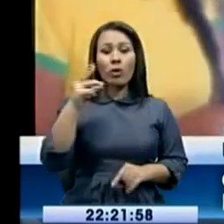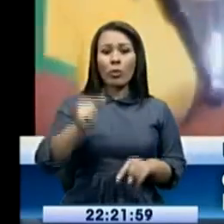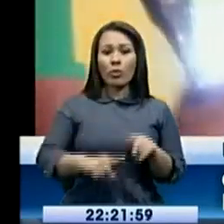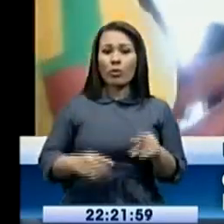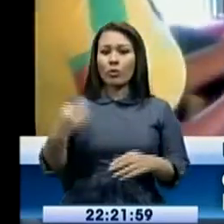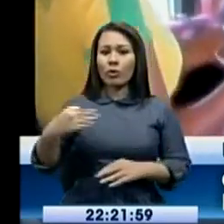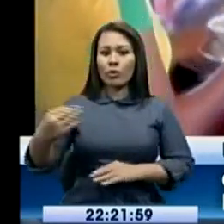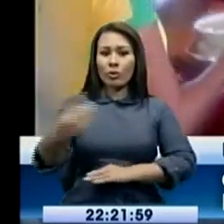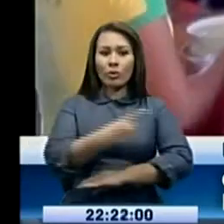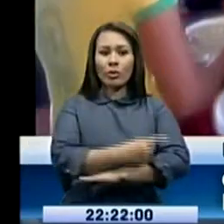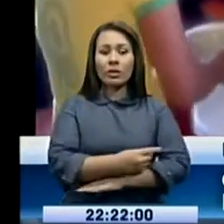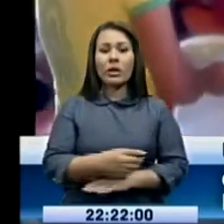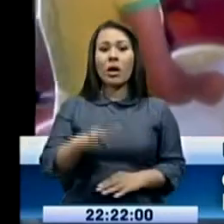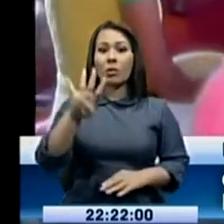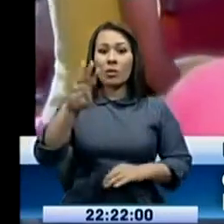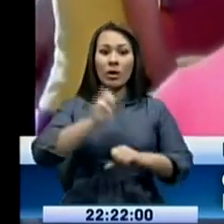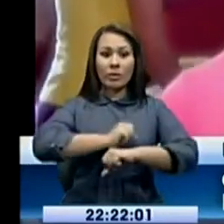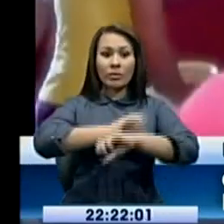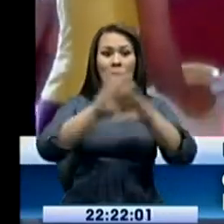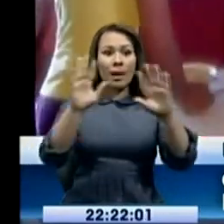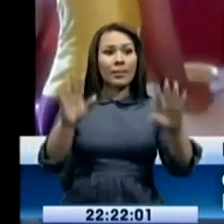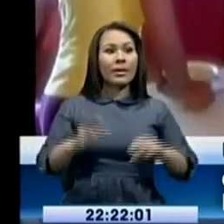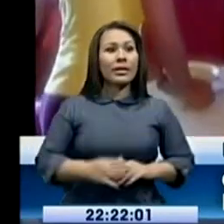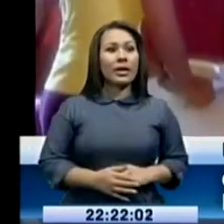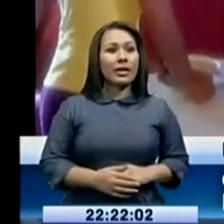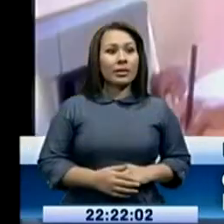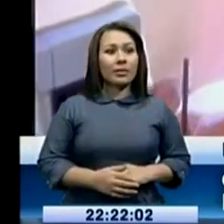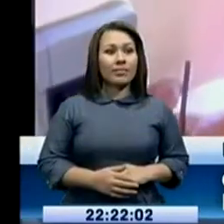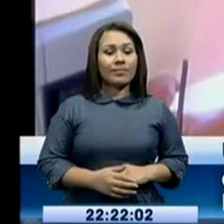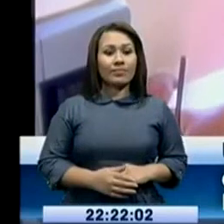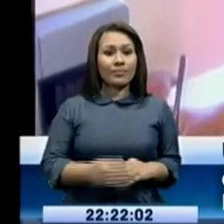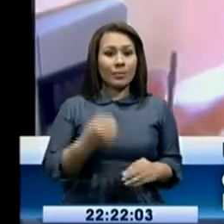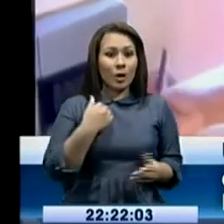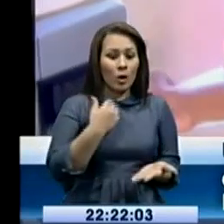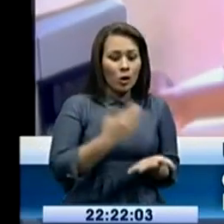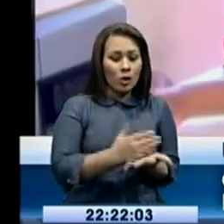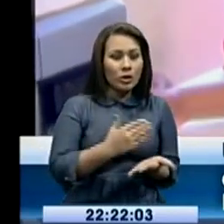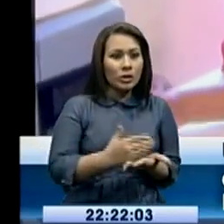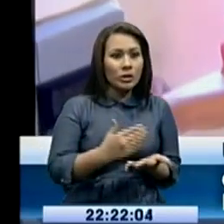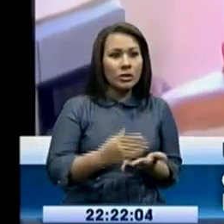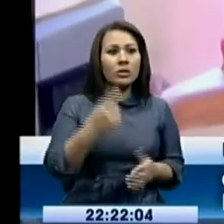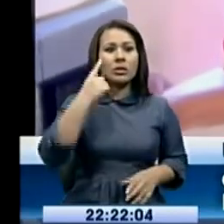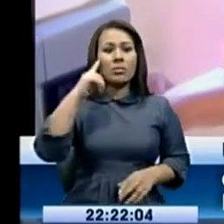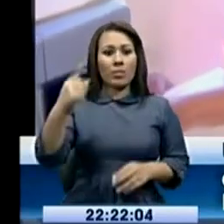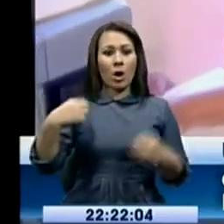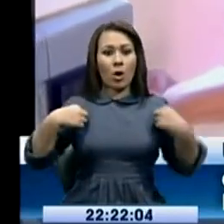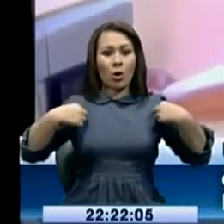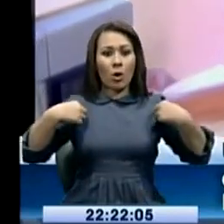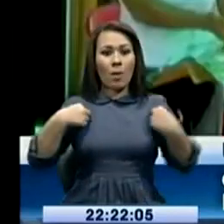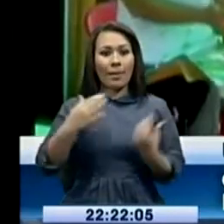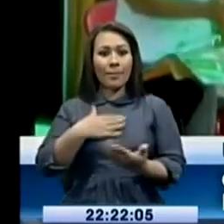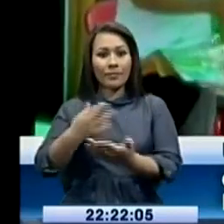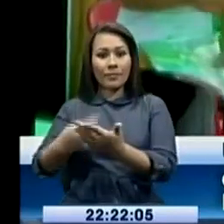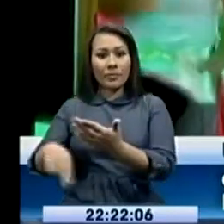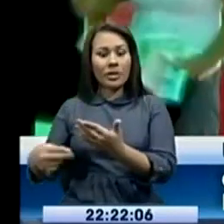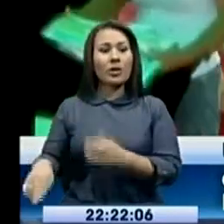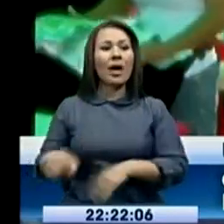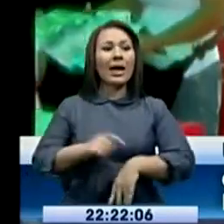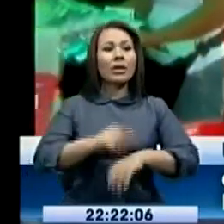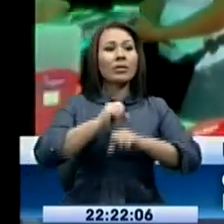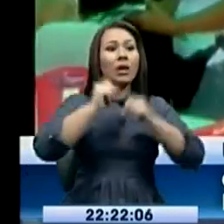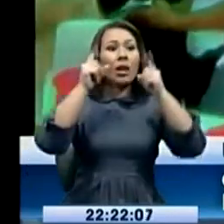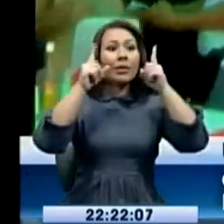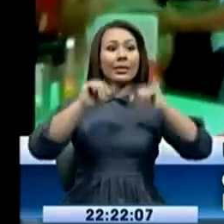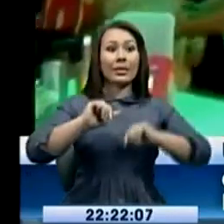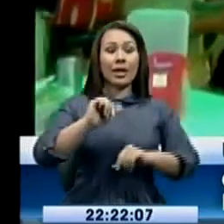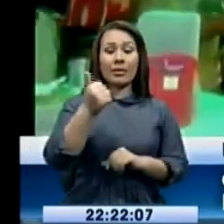a preparar el desayuno a mis hijos, a preparar la ropita a la bebé a la guardería. ¿De ahí a qué hora sale usted de la casa? 6:10. ¿Y a esa